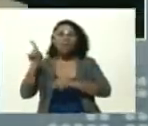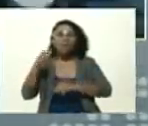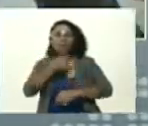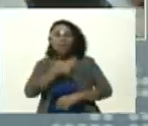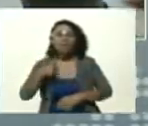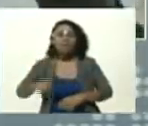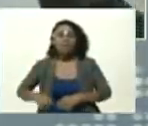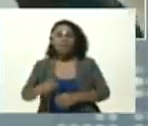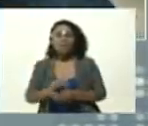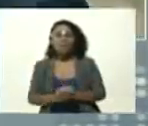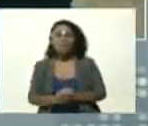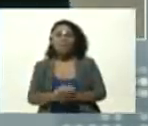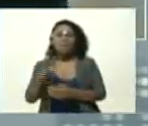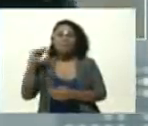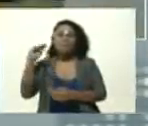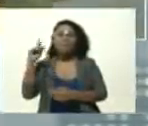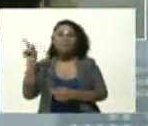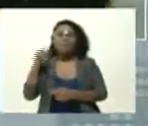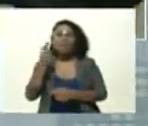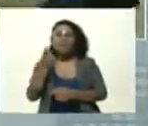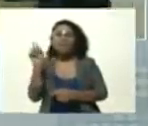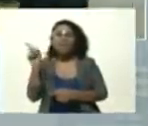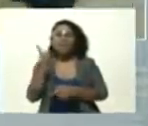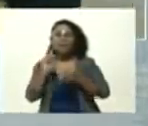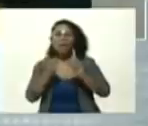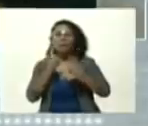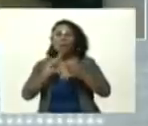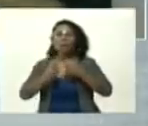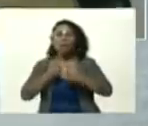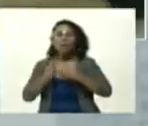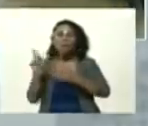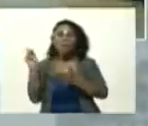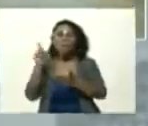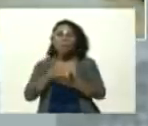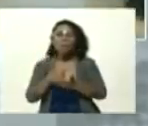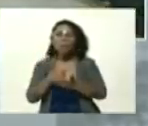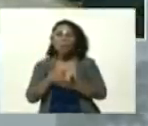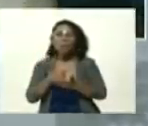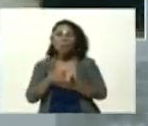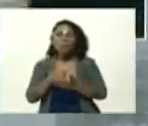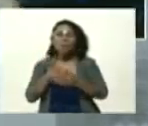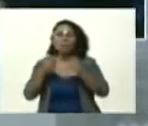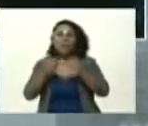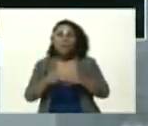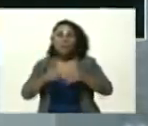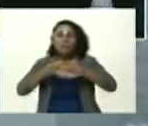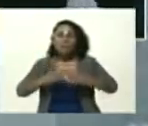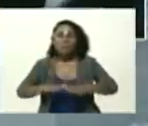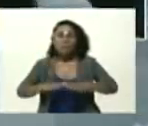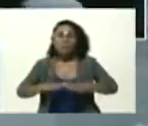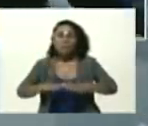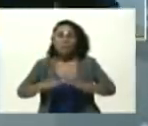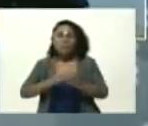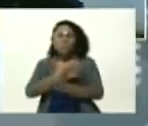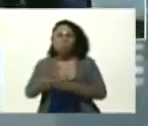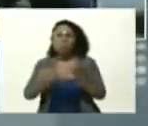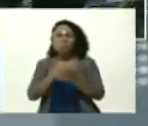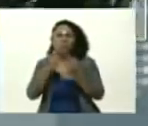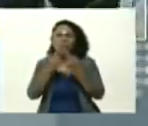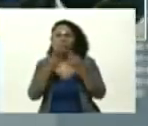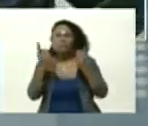China, y decía John Kerry que hay cosas que llegaron y se van a quedar del desastre